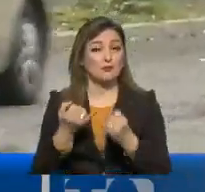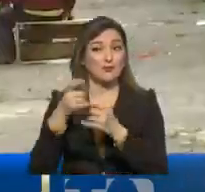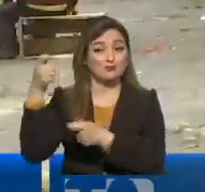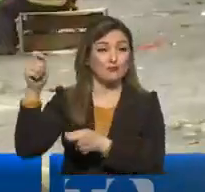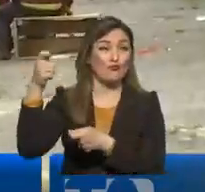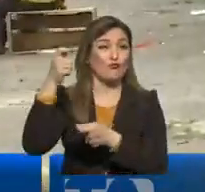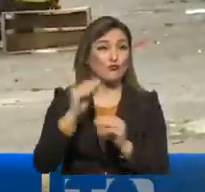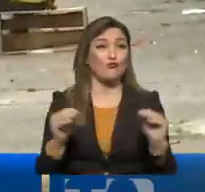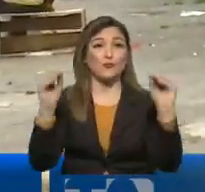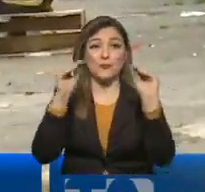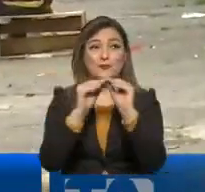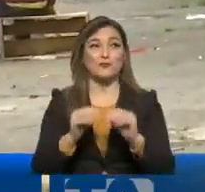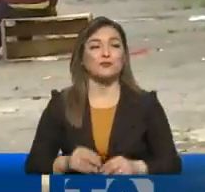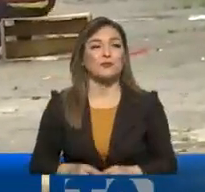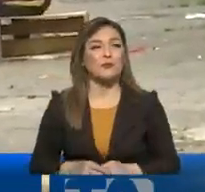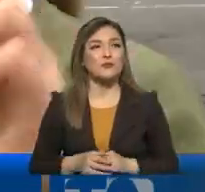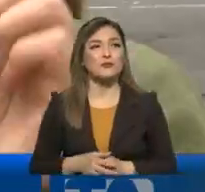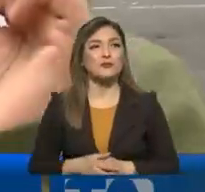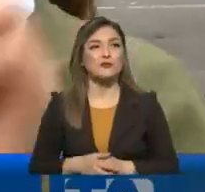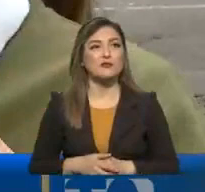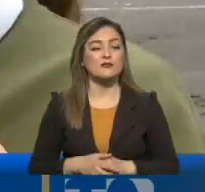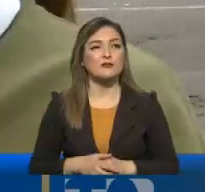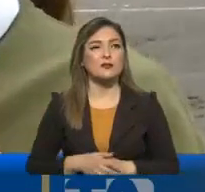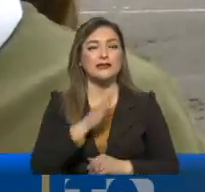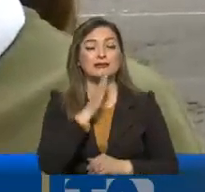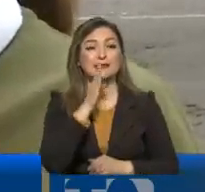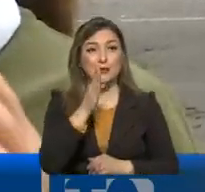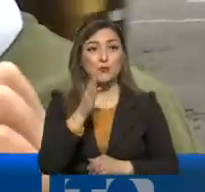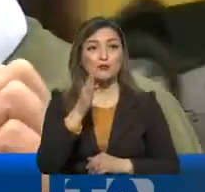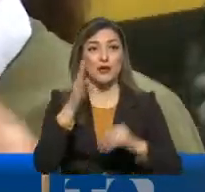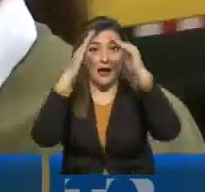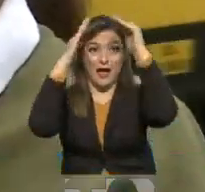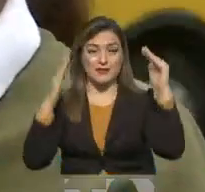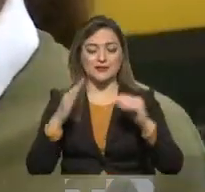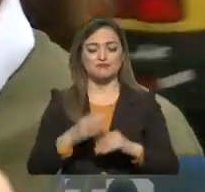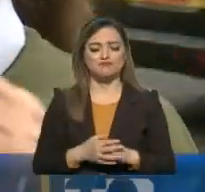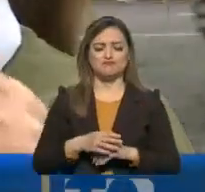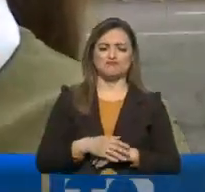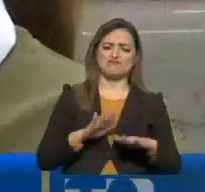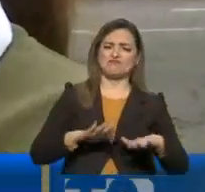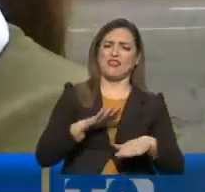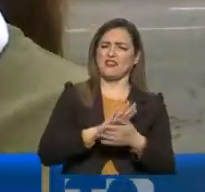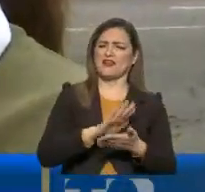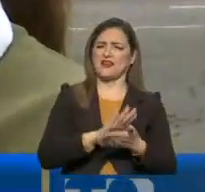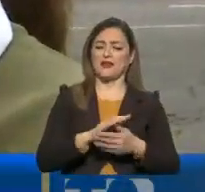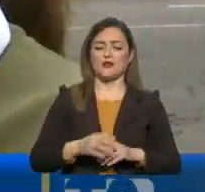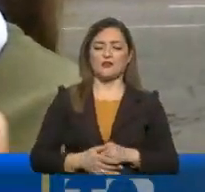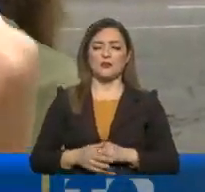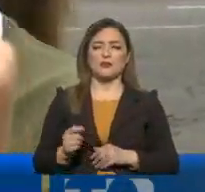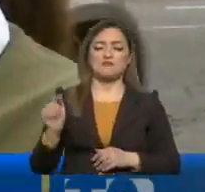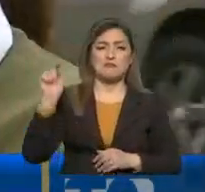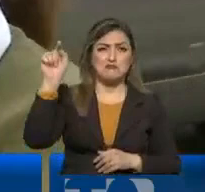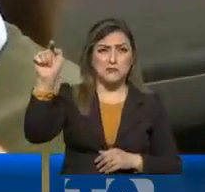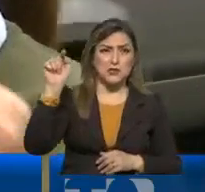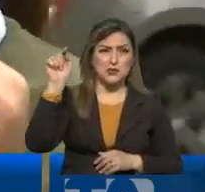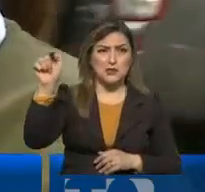ambulantes en el lugar se ha convertido en un grave problema. Siempre nos timbran, ¿ya? Y preguntan que si es que queremos, si